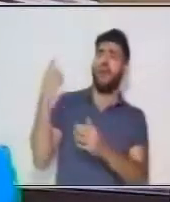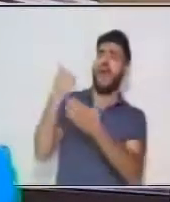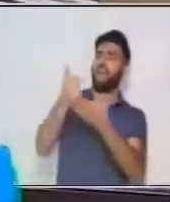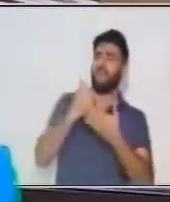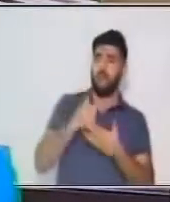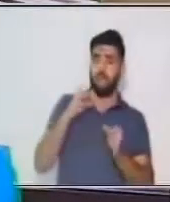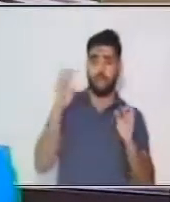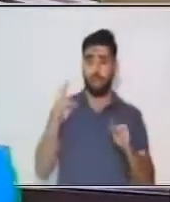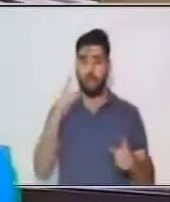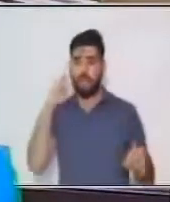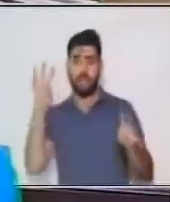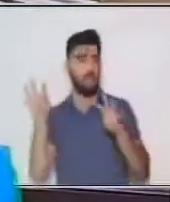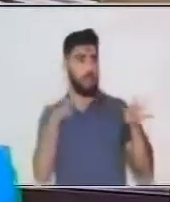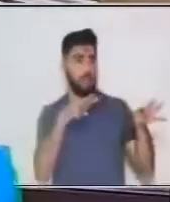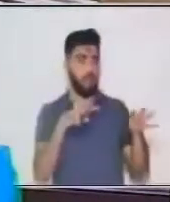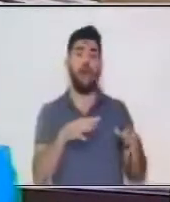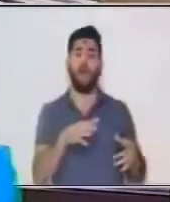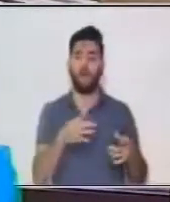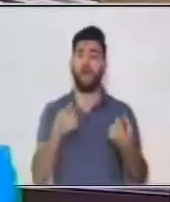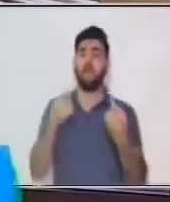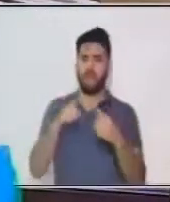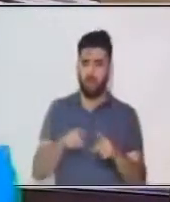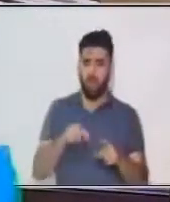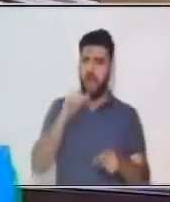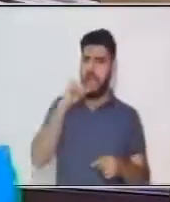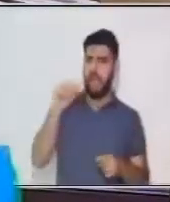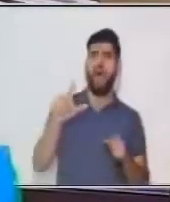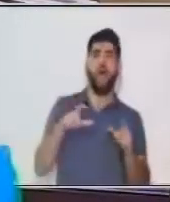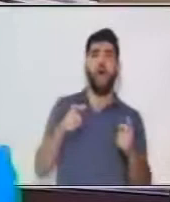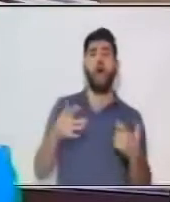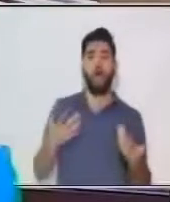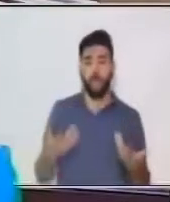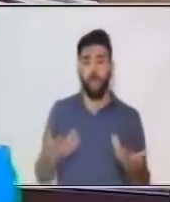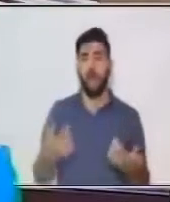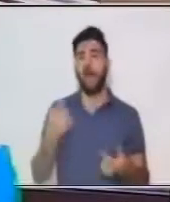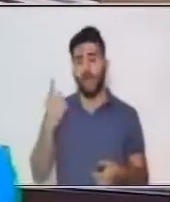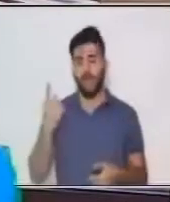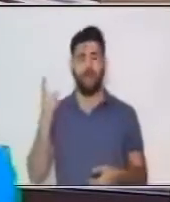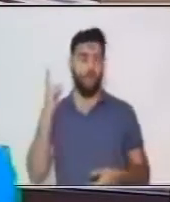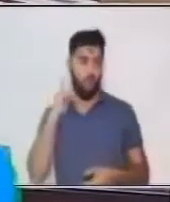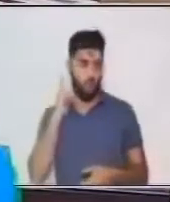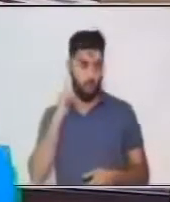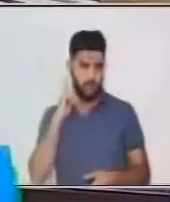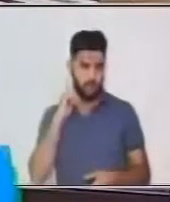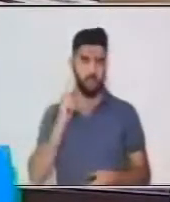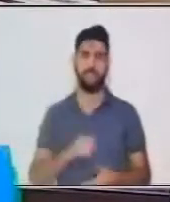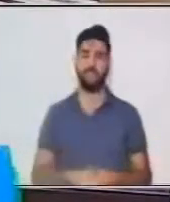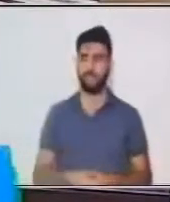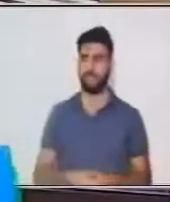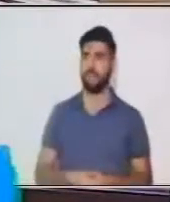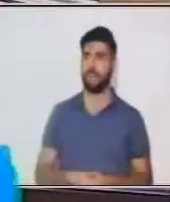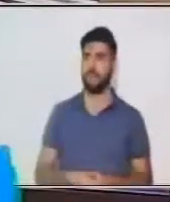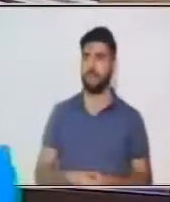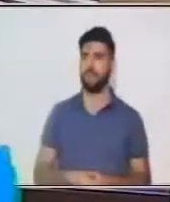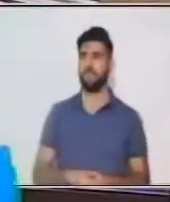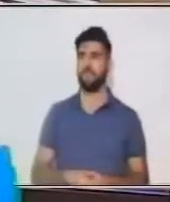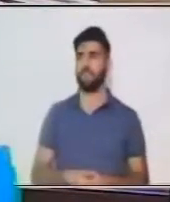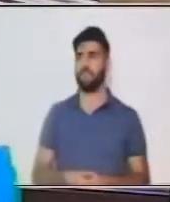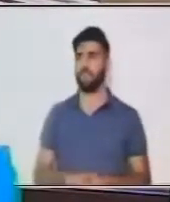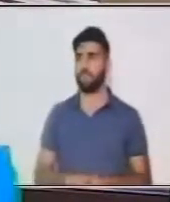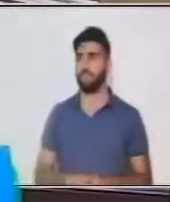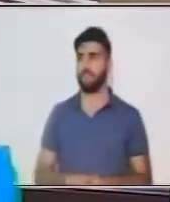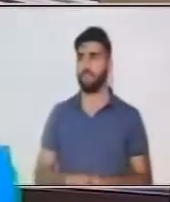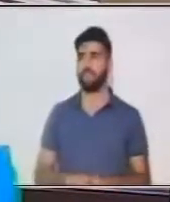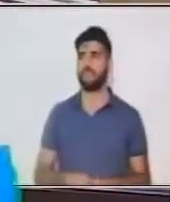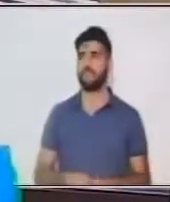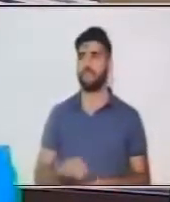nuestro pueblo. ¿Cómo escuchaste este grito de auxilio? Por medio del sentido de El oído, excelente.